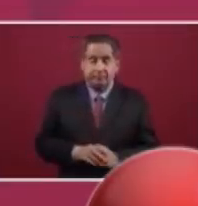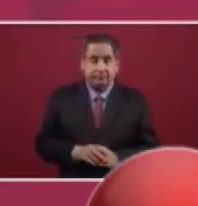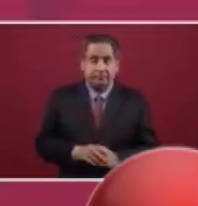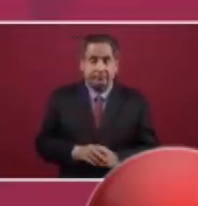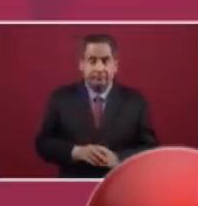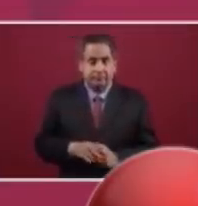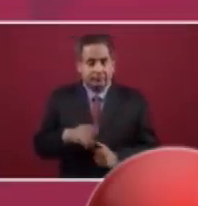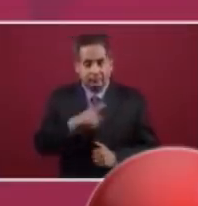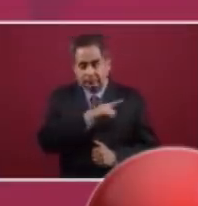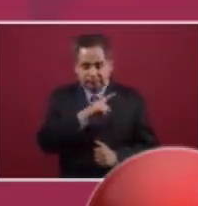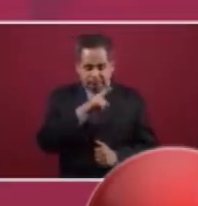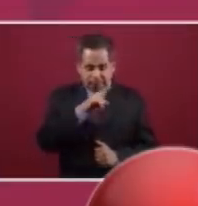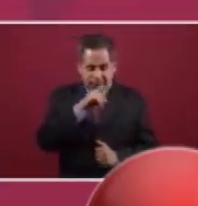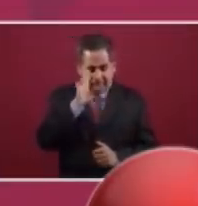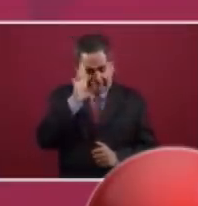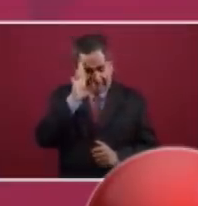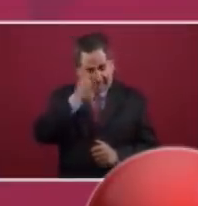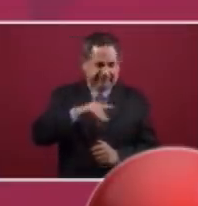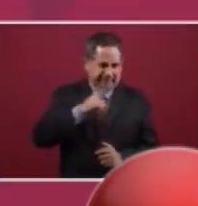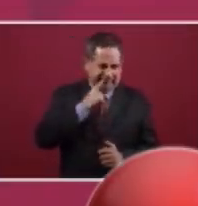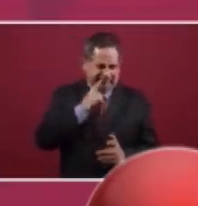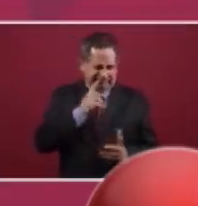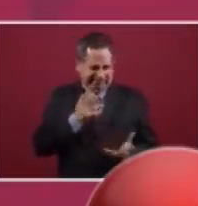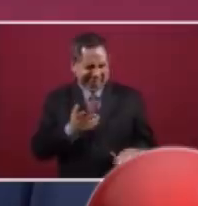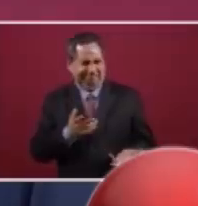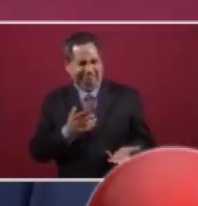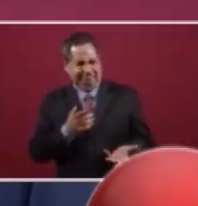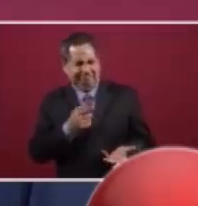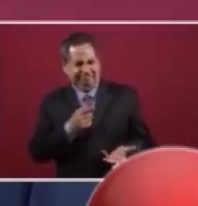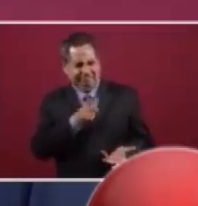un genio de la política.